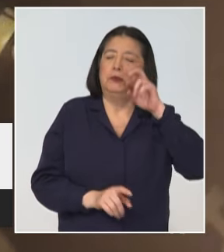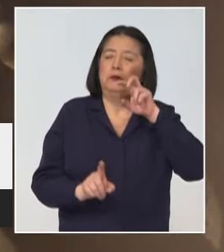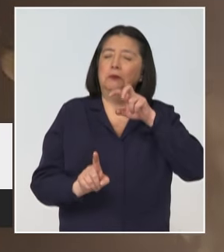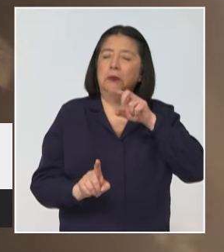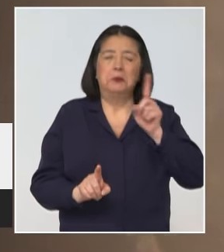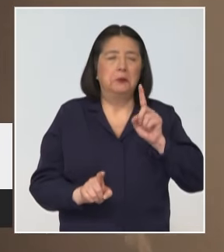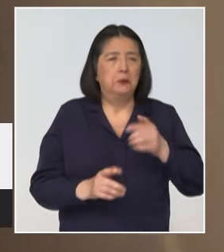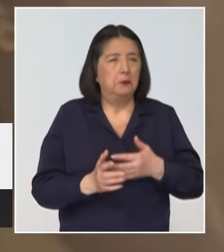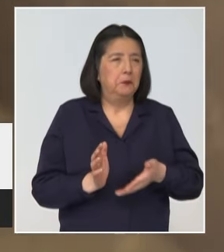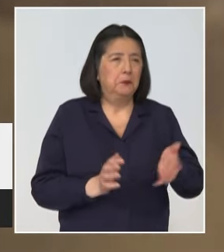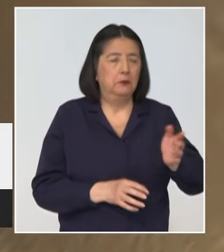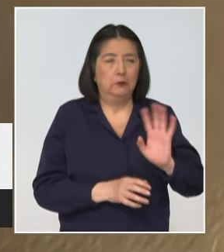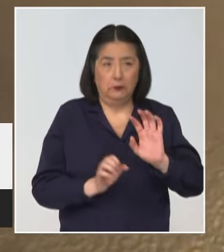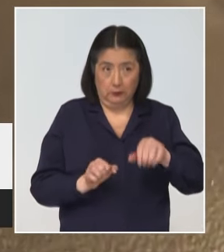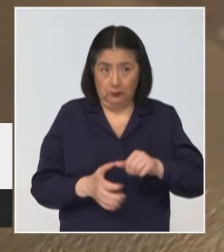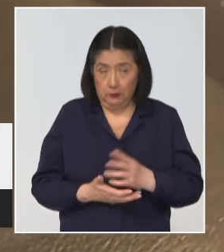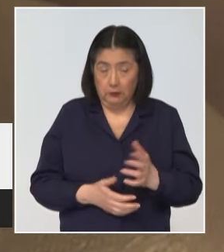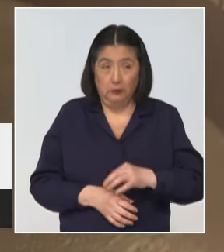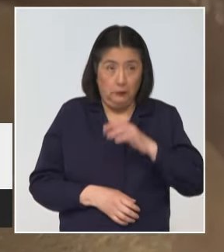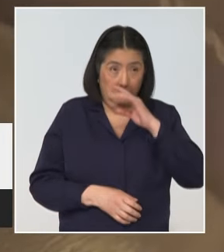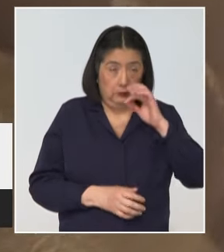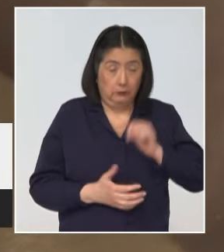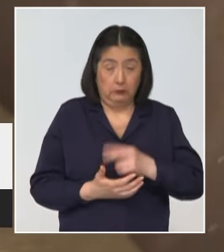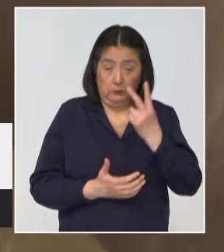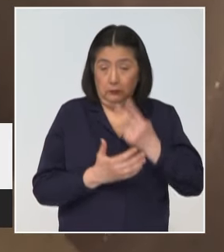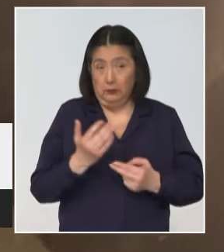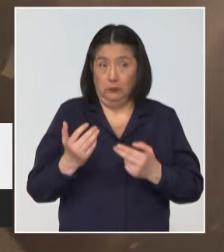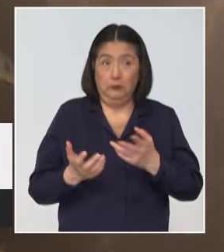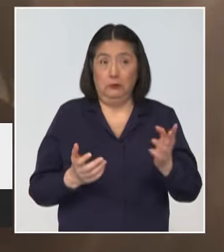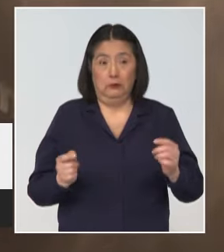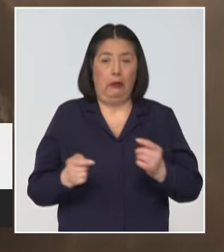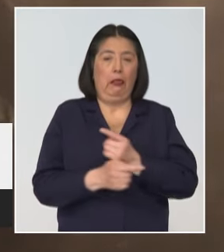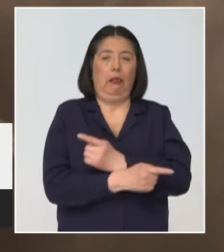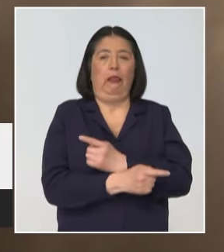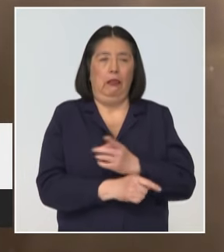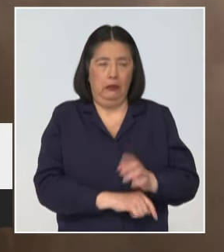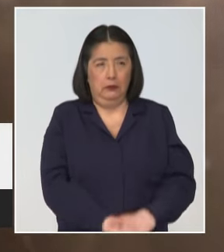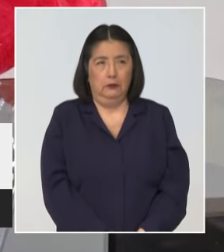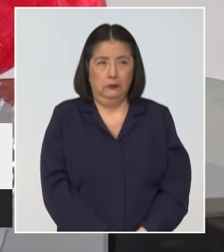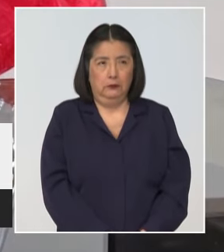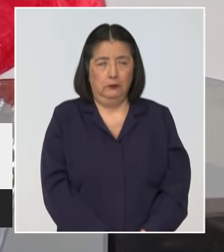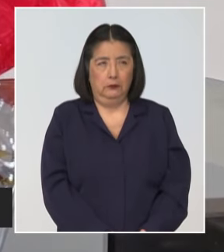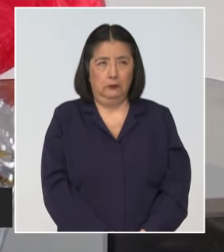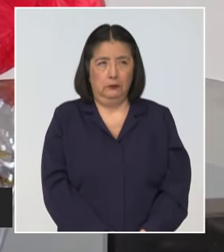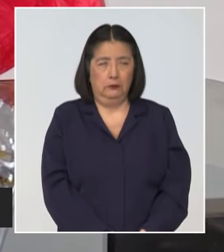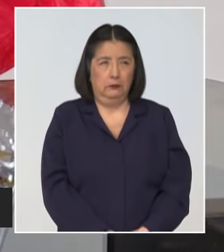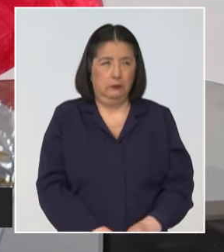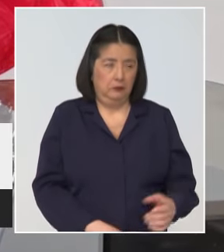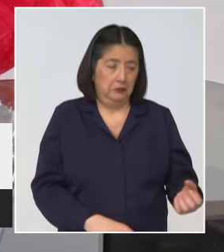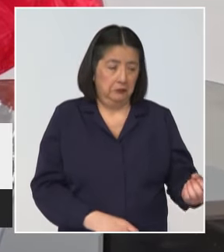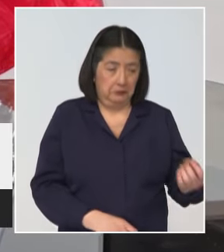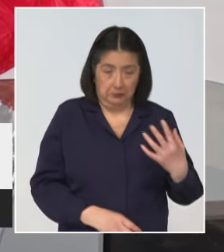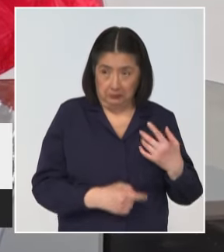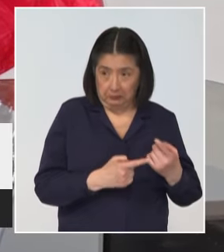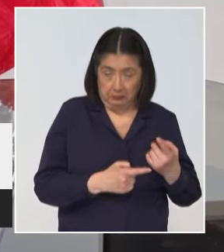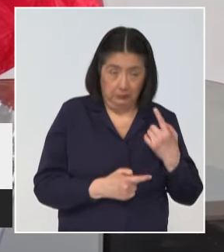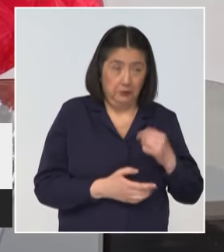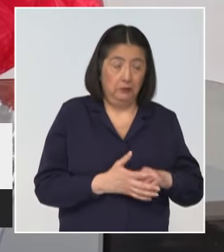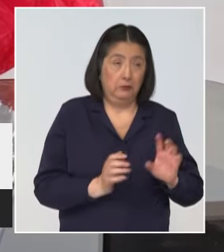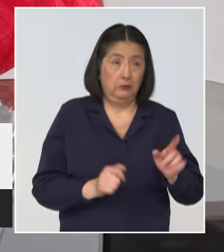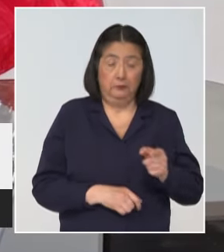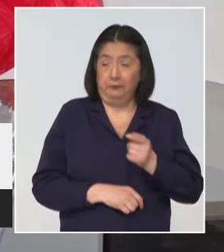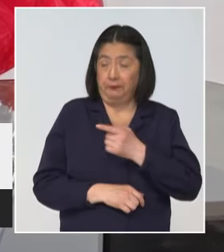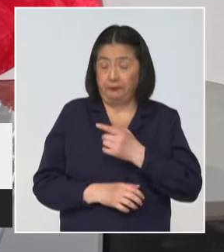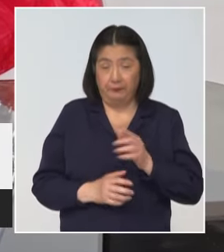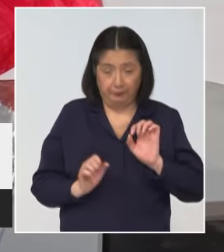policial. Sobre la posesión de la droga, ambos cayeron en contradicciones. El licenciado menciona que Cachaco